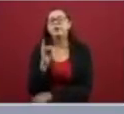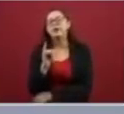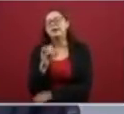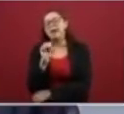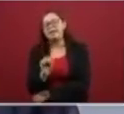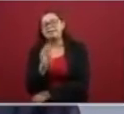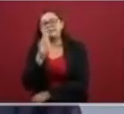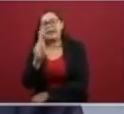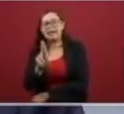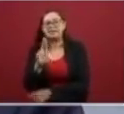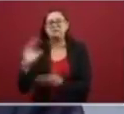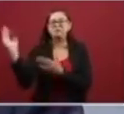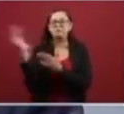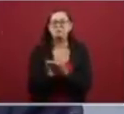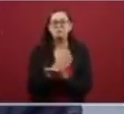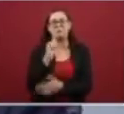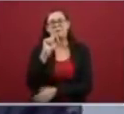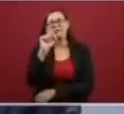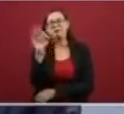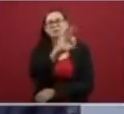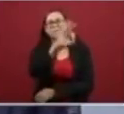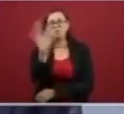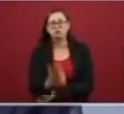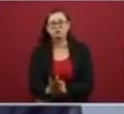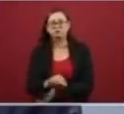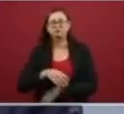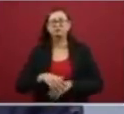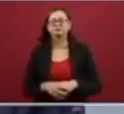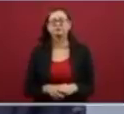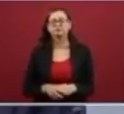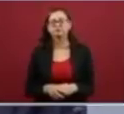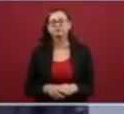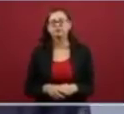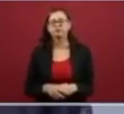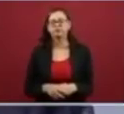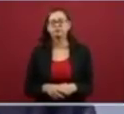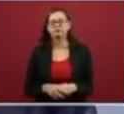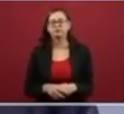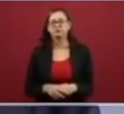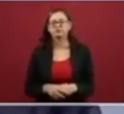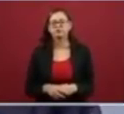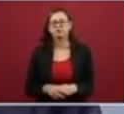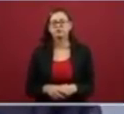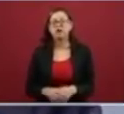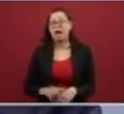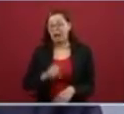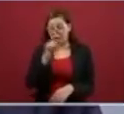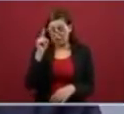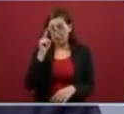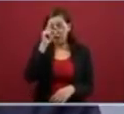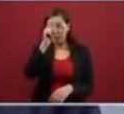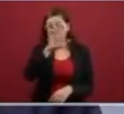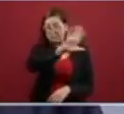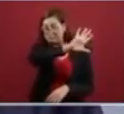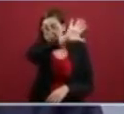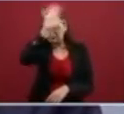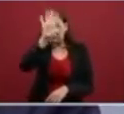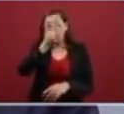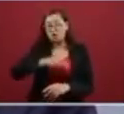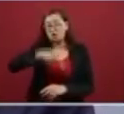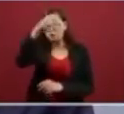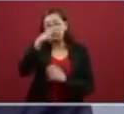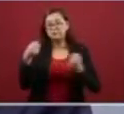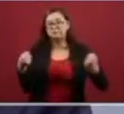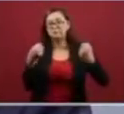a 20%. Se aumentó el salario mínimo en esa franja